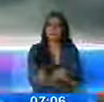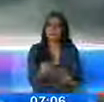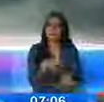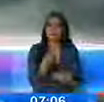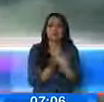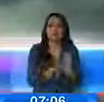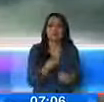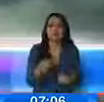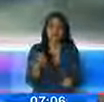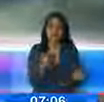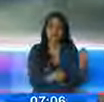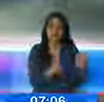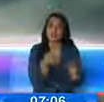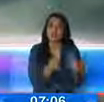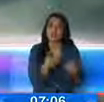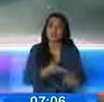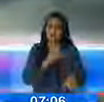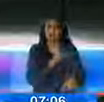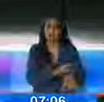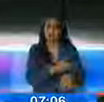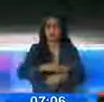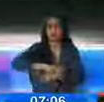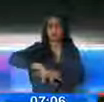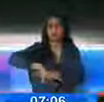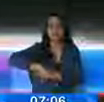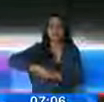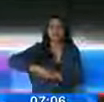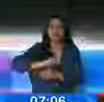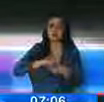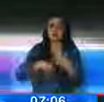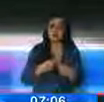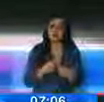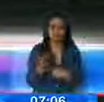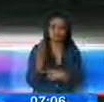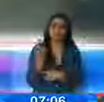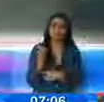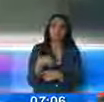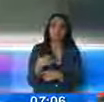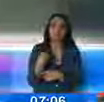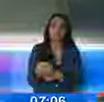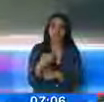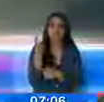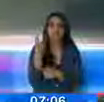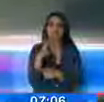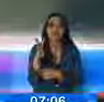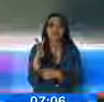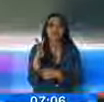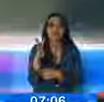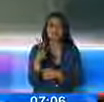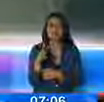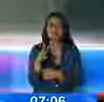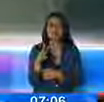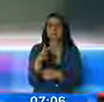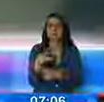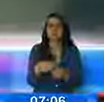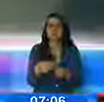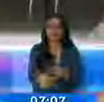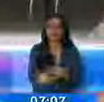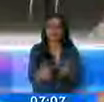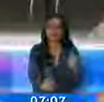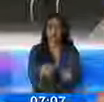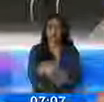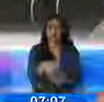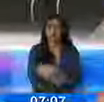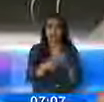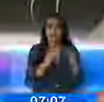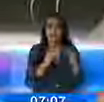recuperar un vehículo que fue sustraído la madrugada del pasado miércoles 16 del frente de la casa del propietario